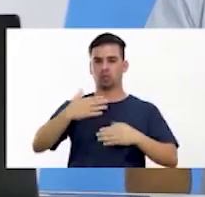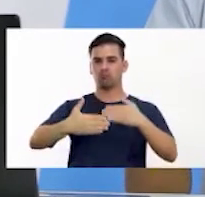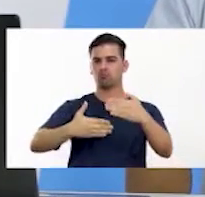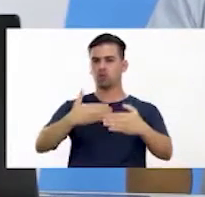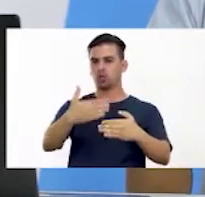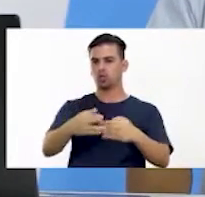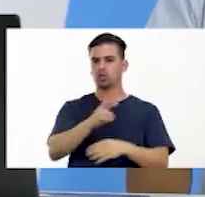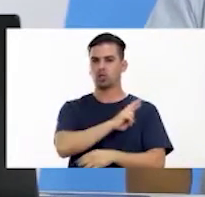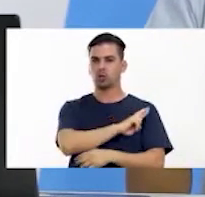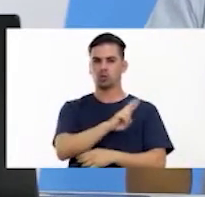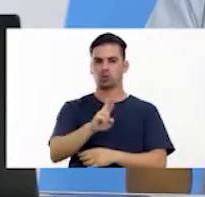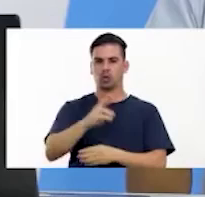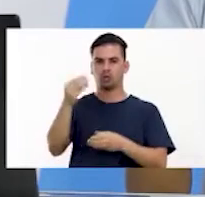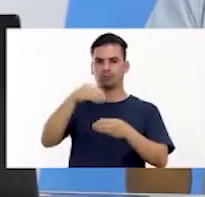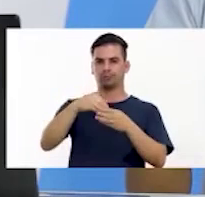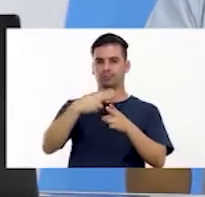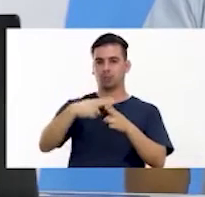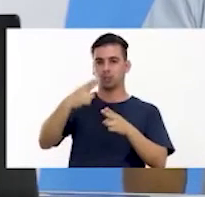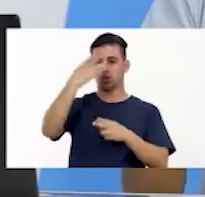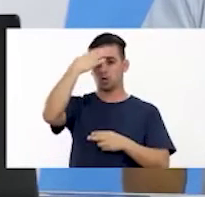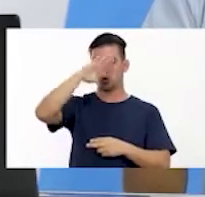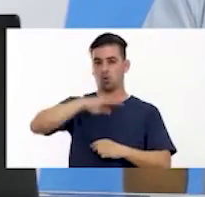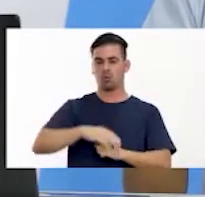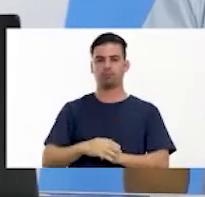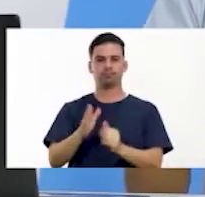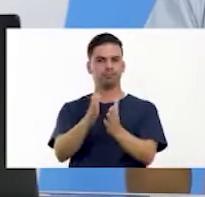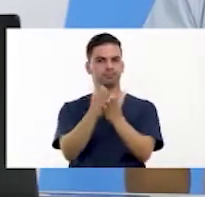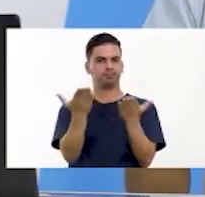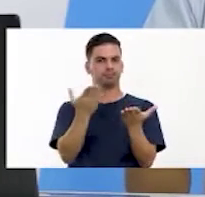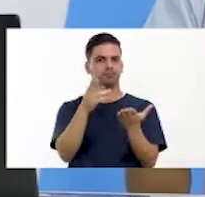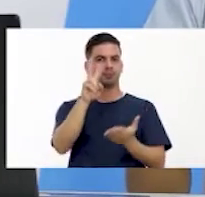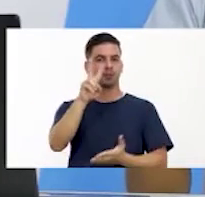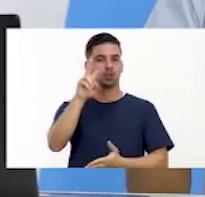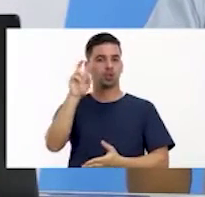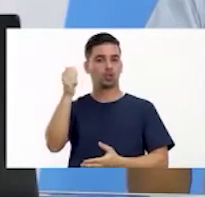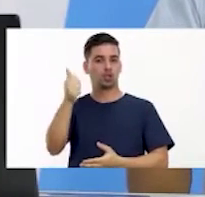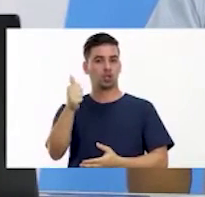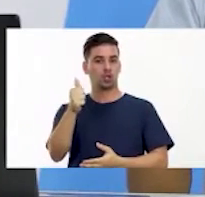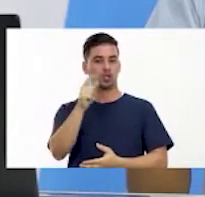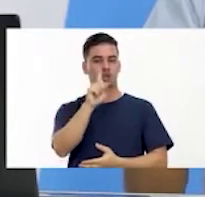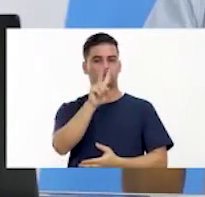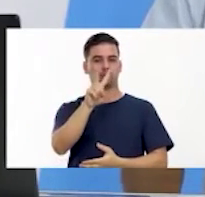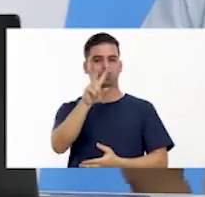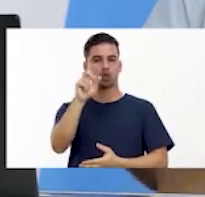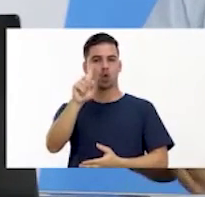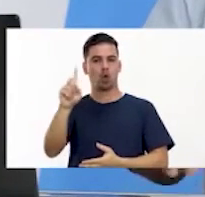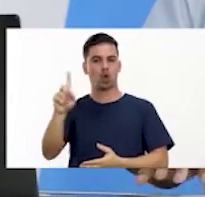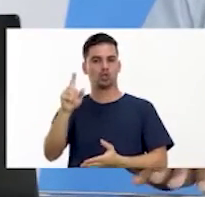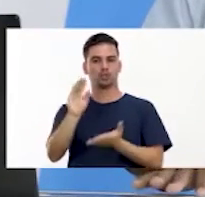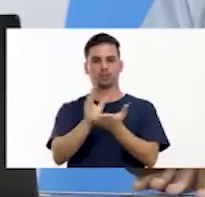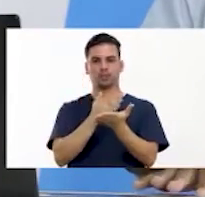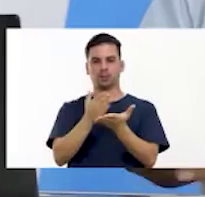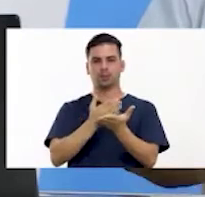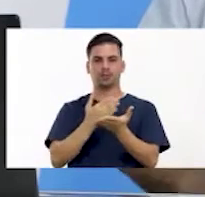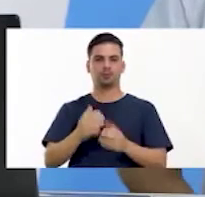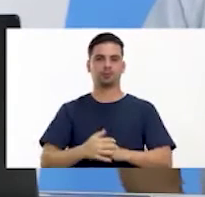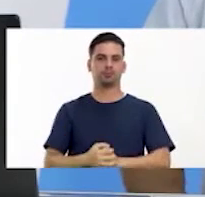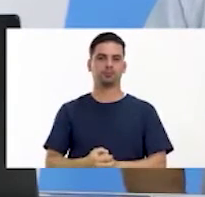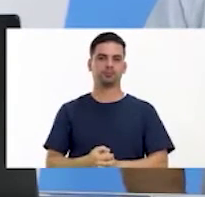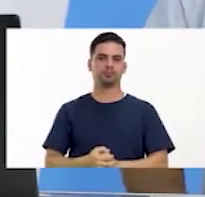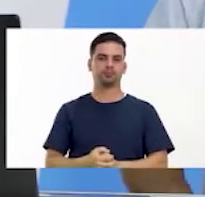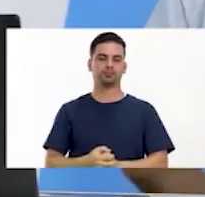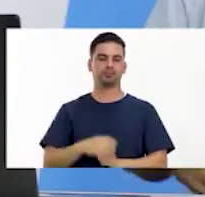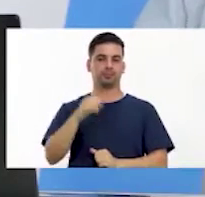Cuba. Esto lo pueden encontrar en las páginas 210 a la 211 del libro de texto.